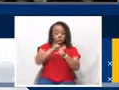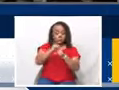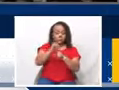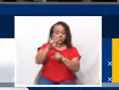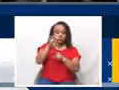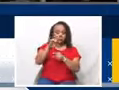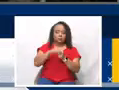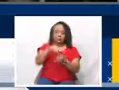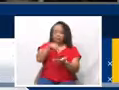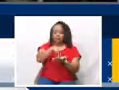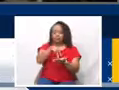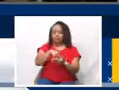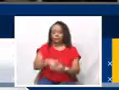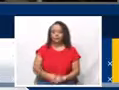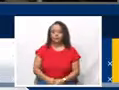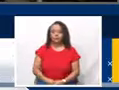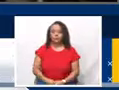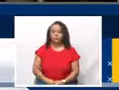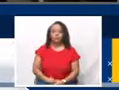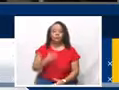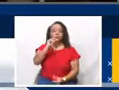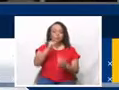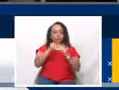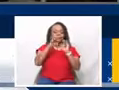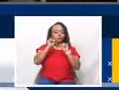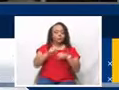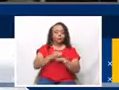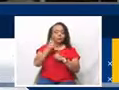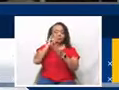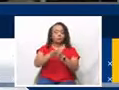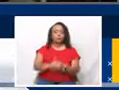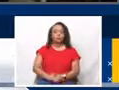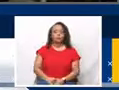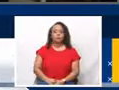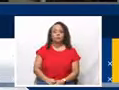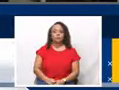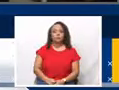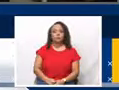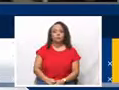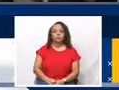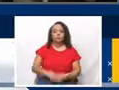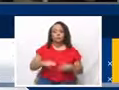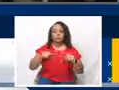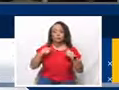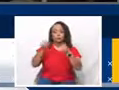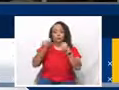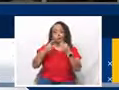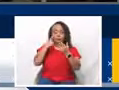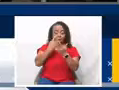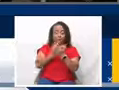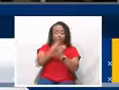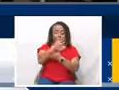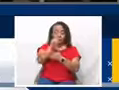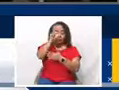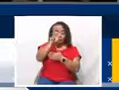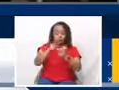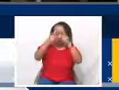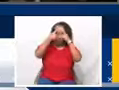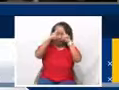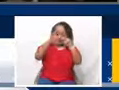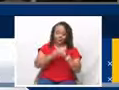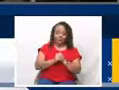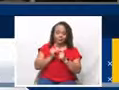400, Sherman era todavía un poquito más capaz para eso. La vida nos pone pruebas y Sherman logró superar la suya